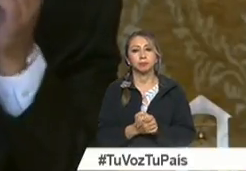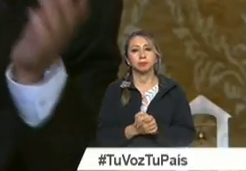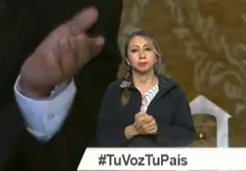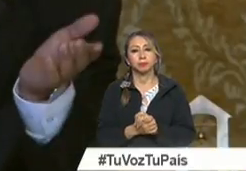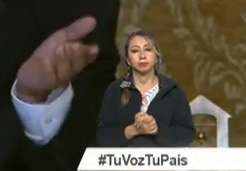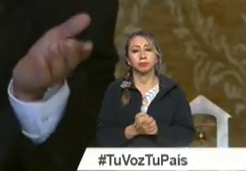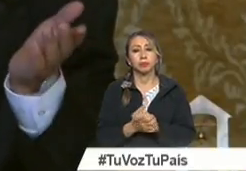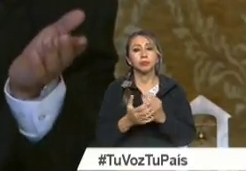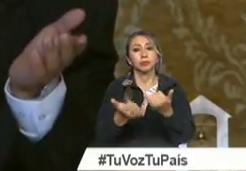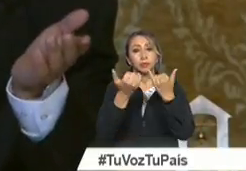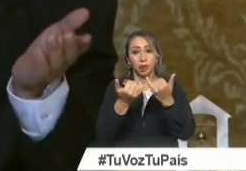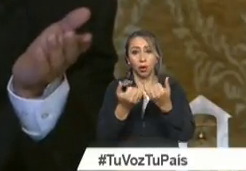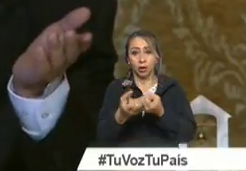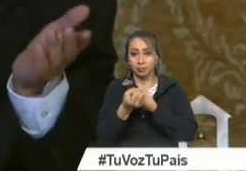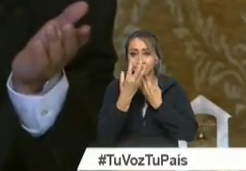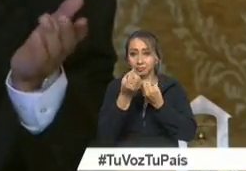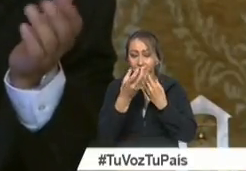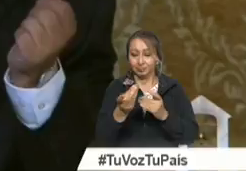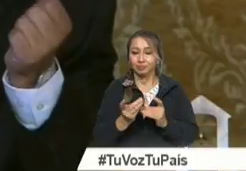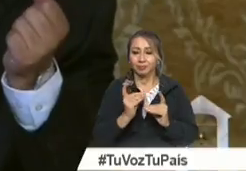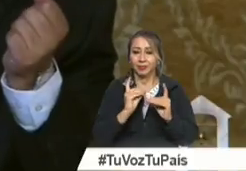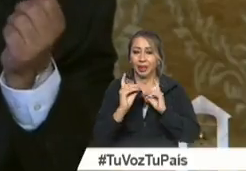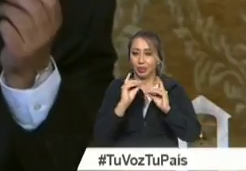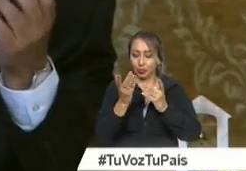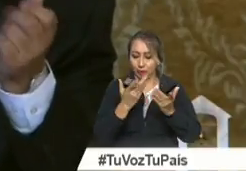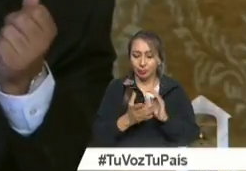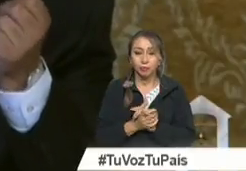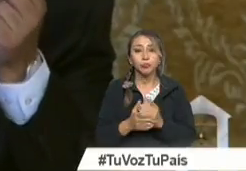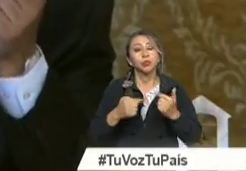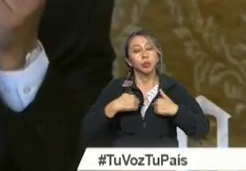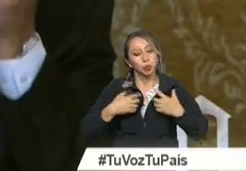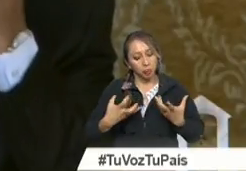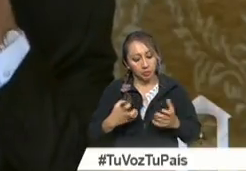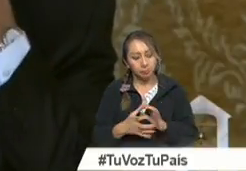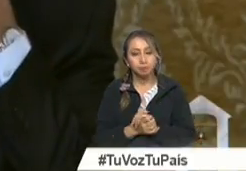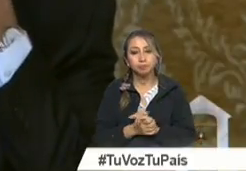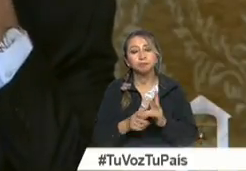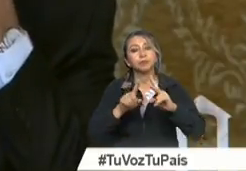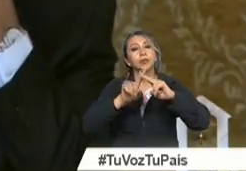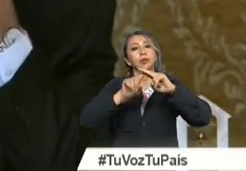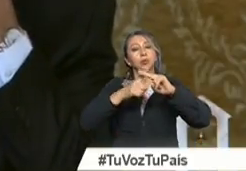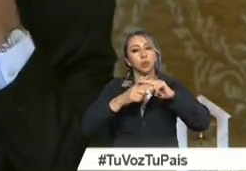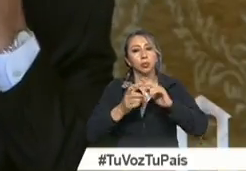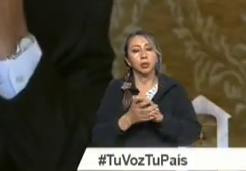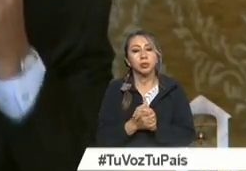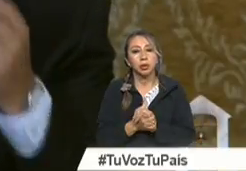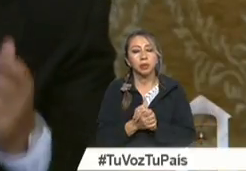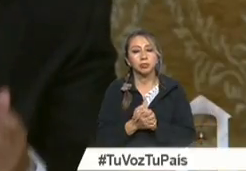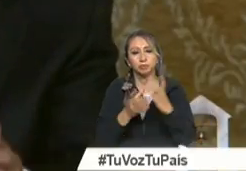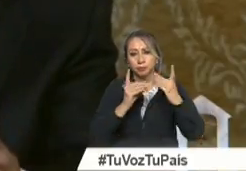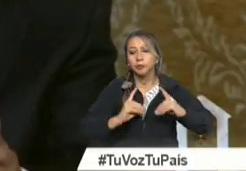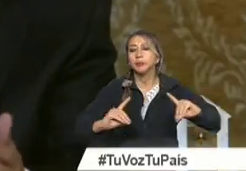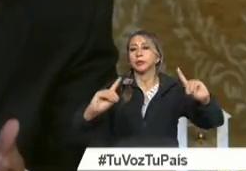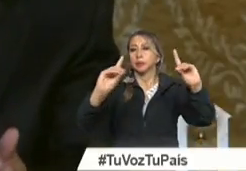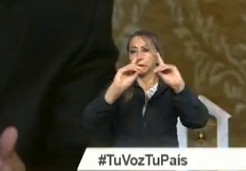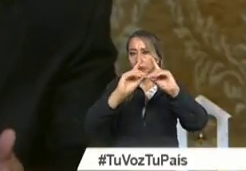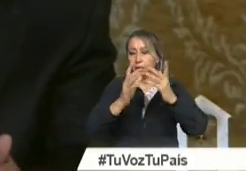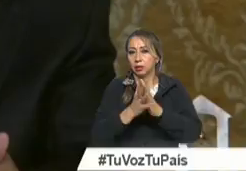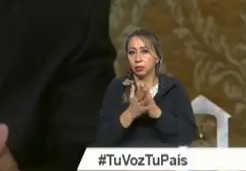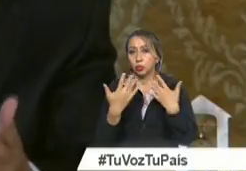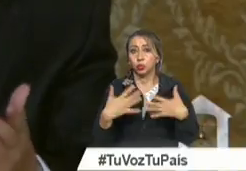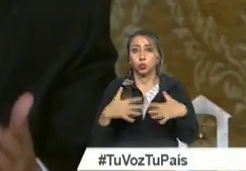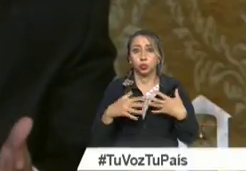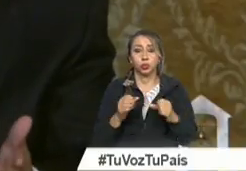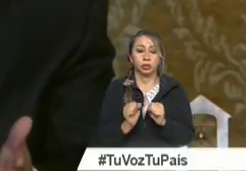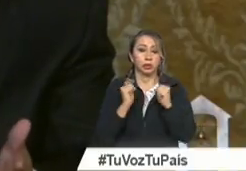ahora si el discurso bueno y oxidado iniciar con unos datos que realmente es pelusa